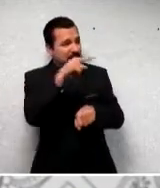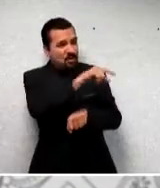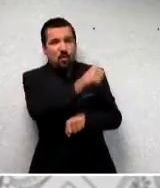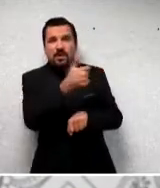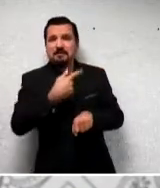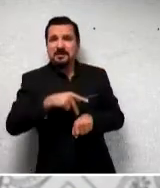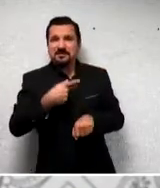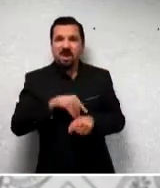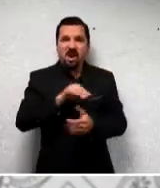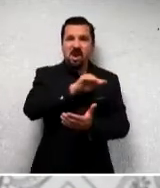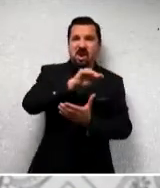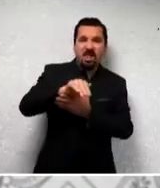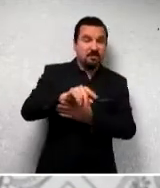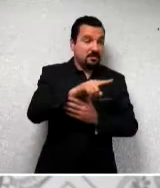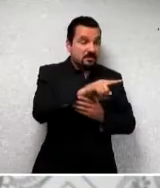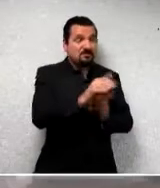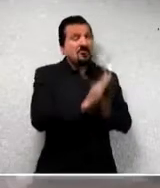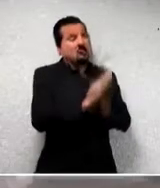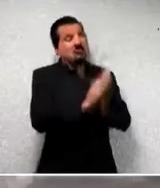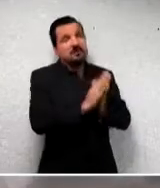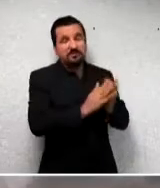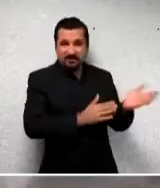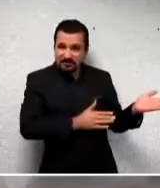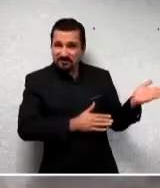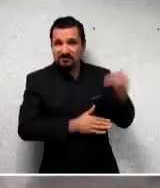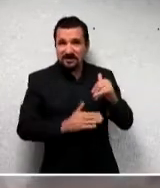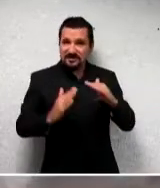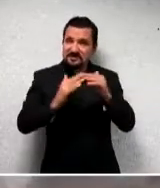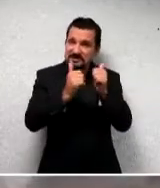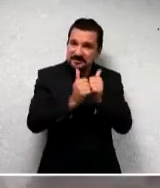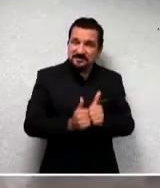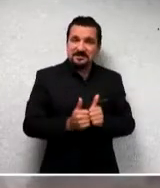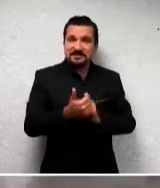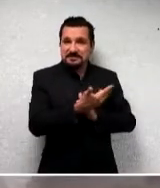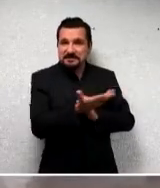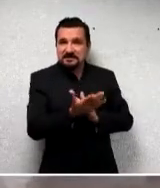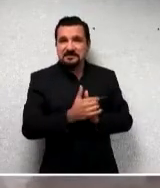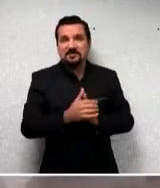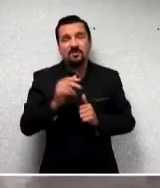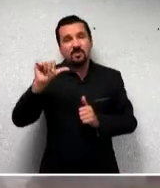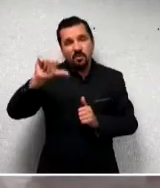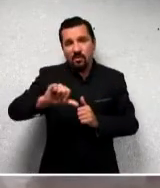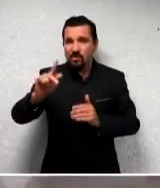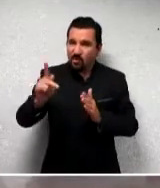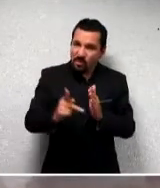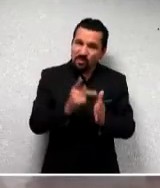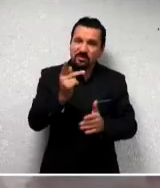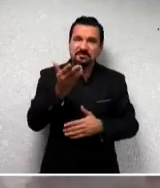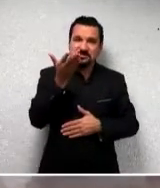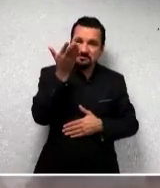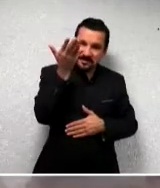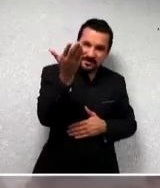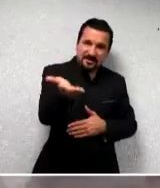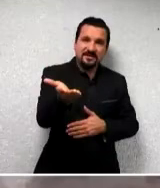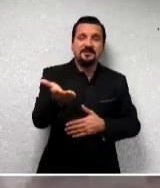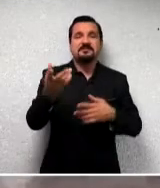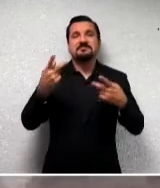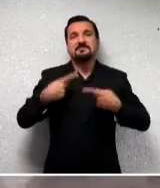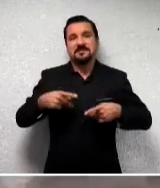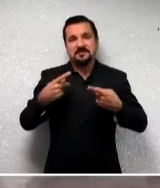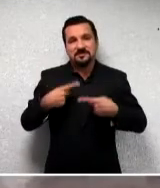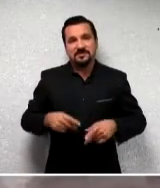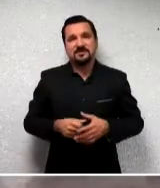a que lo hagan hoy quiero de nuevo pedirles a las personas